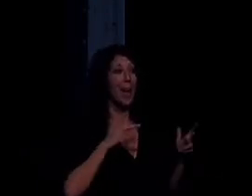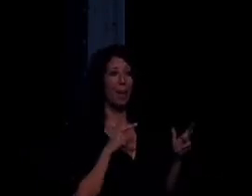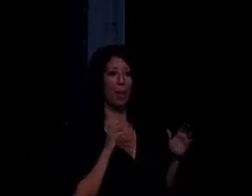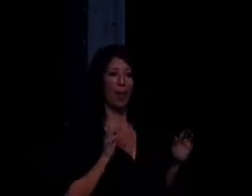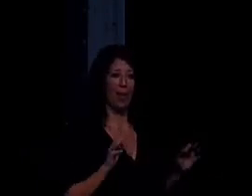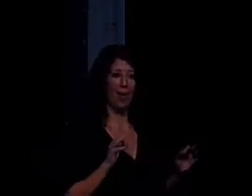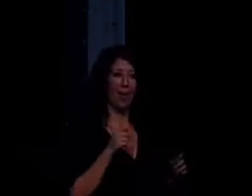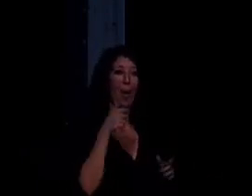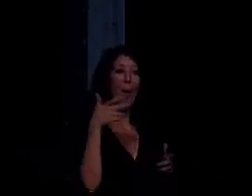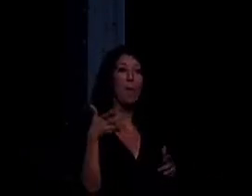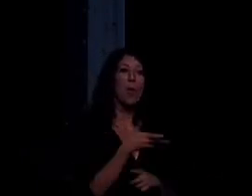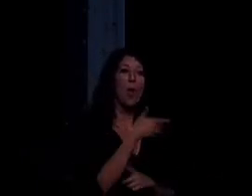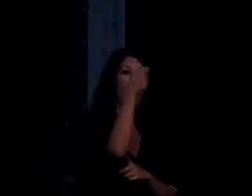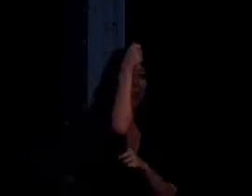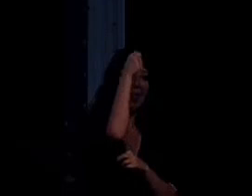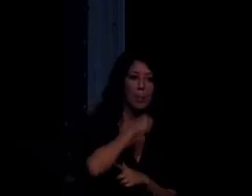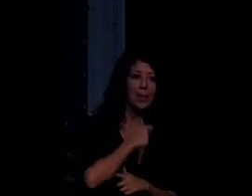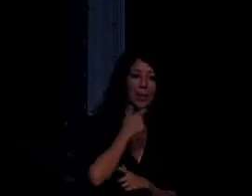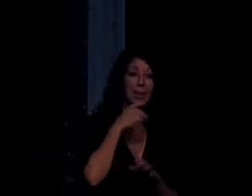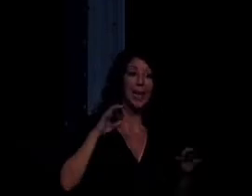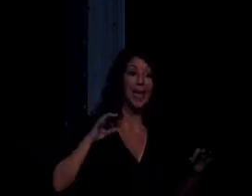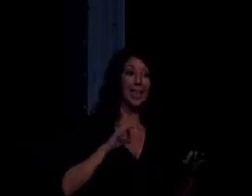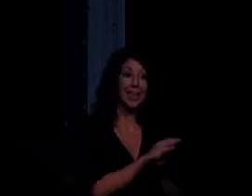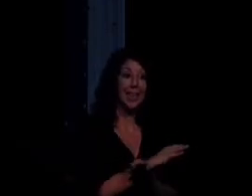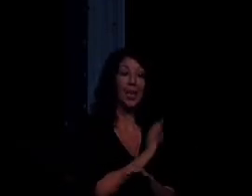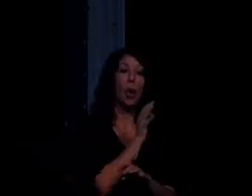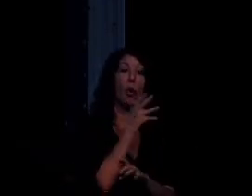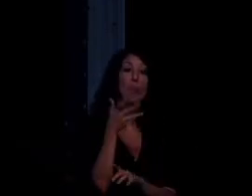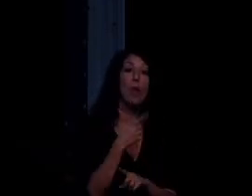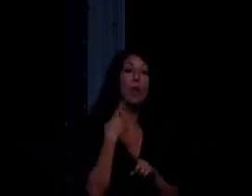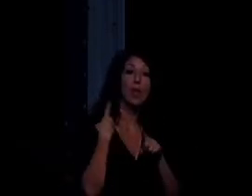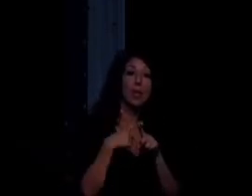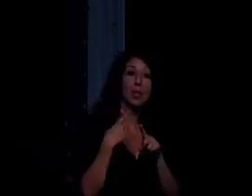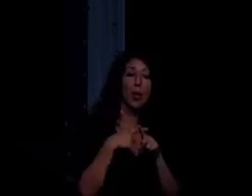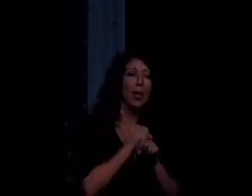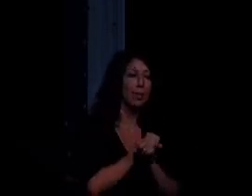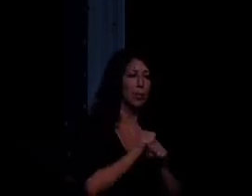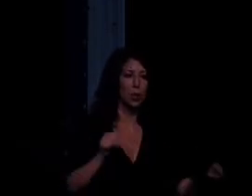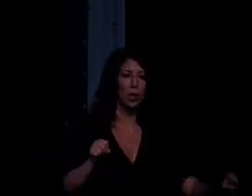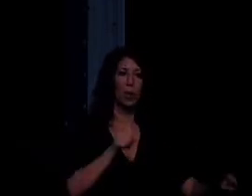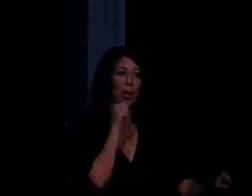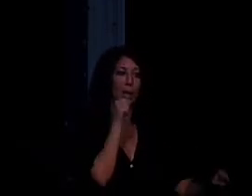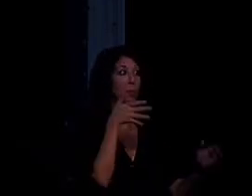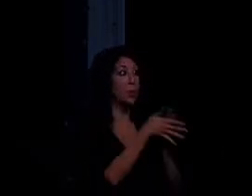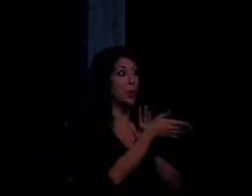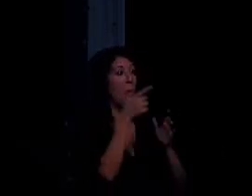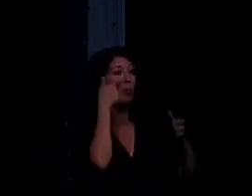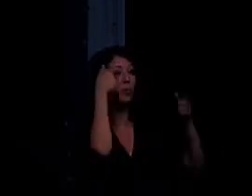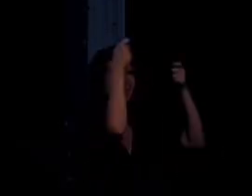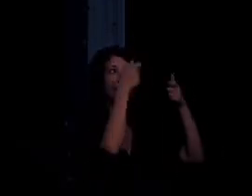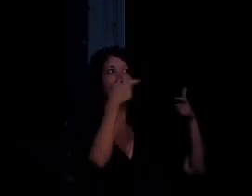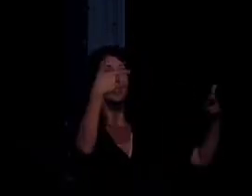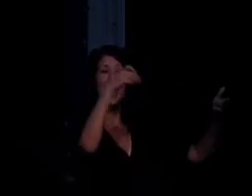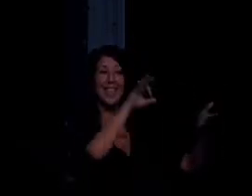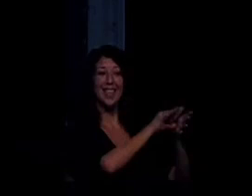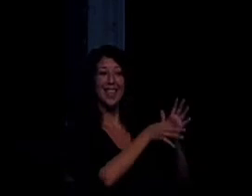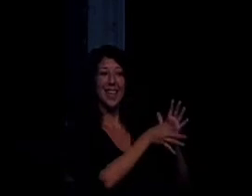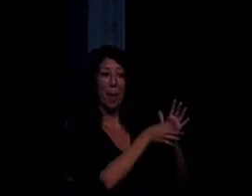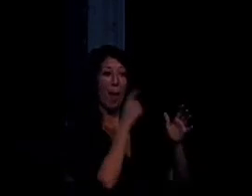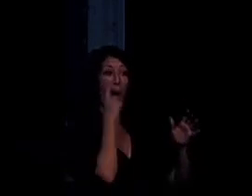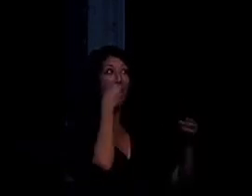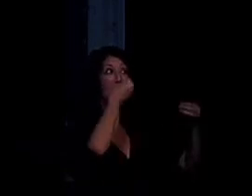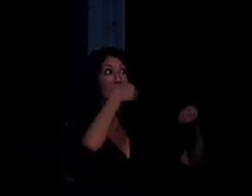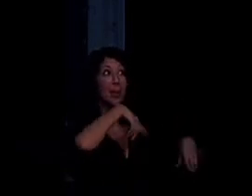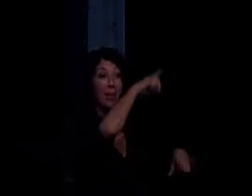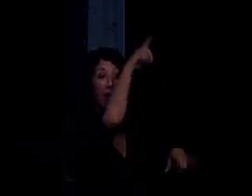violencia machista, libre de violencias sexuales con el sistema de representación sobre el peligro sexual que tenemos. Es un sistema de representación que no